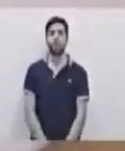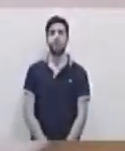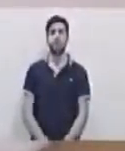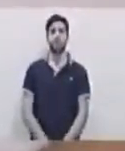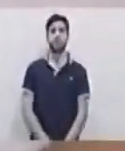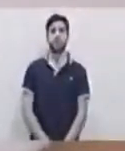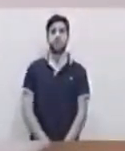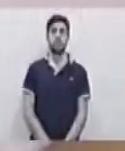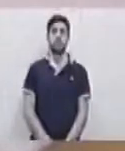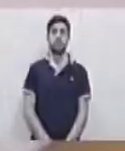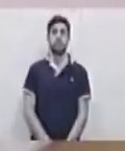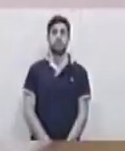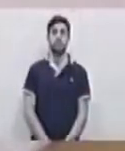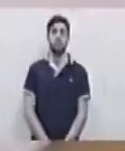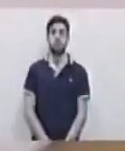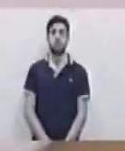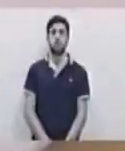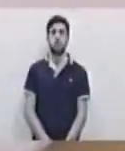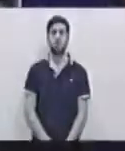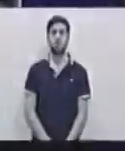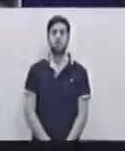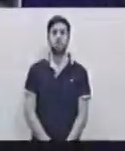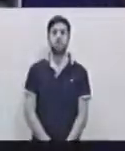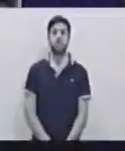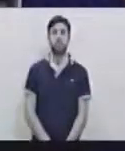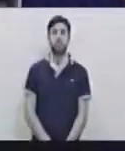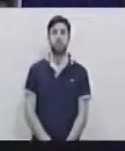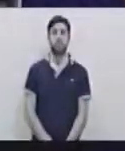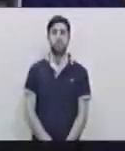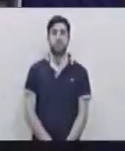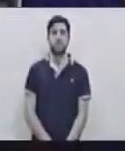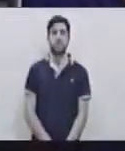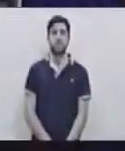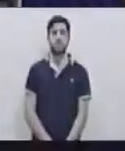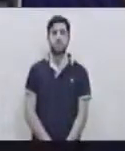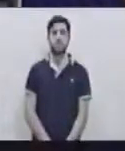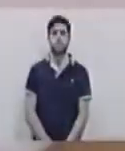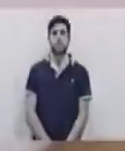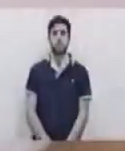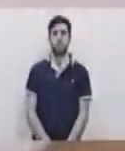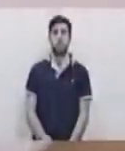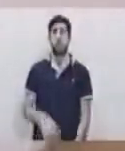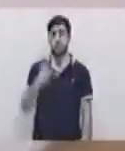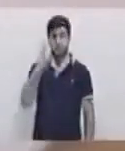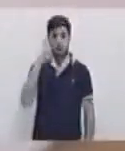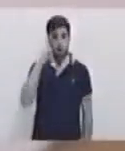alguno de los diseños que pusiste, esta parte debe de quedar más oscura,